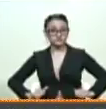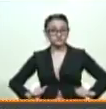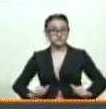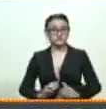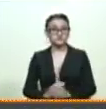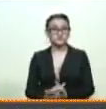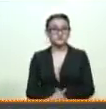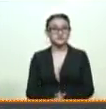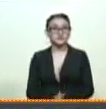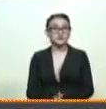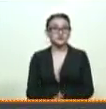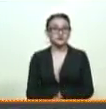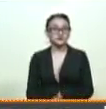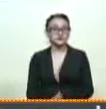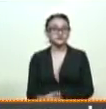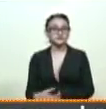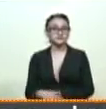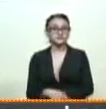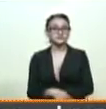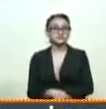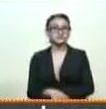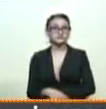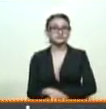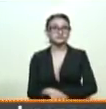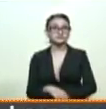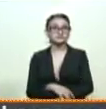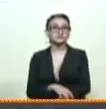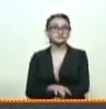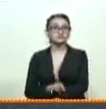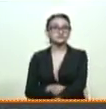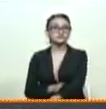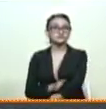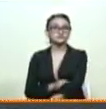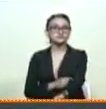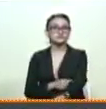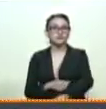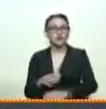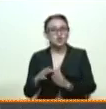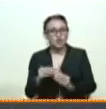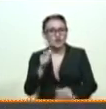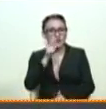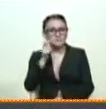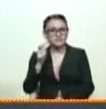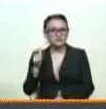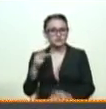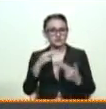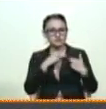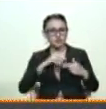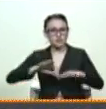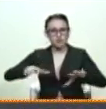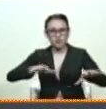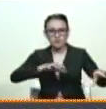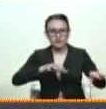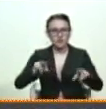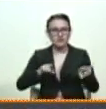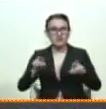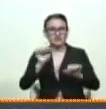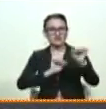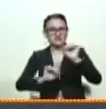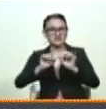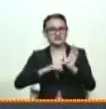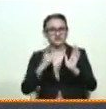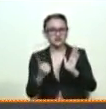Bolivariana. Y también están todos los compañeros comandantes de regiones estratégicas de defensa